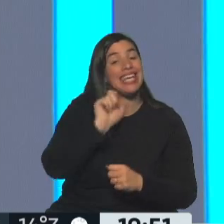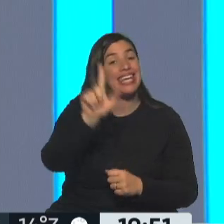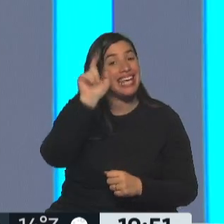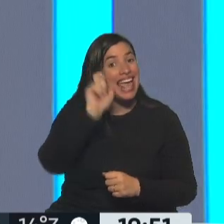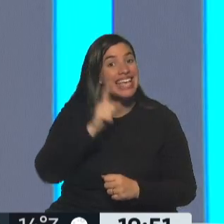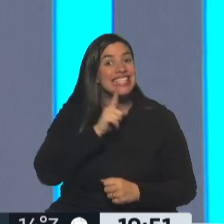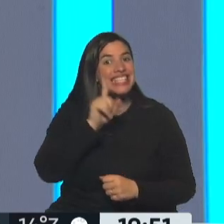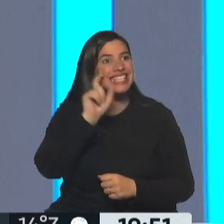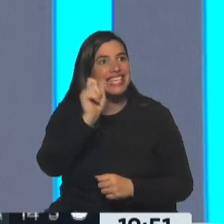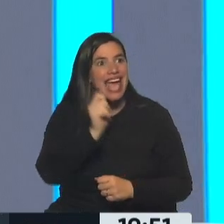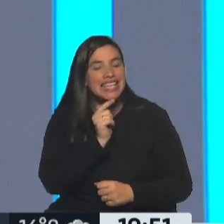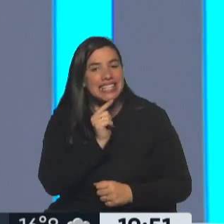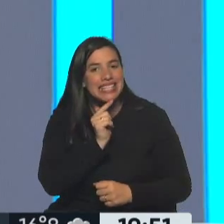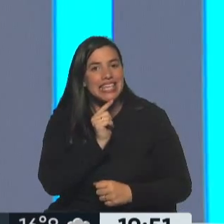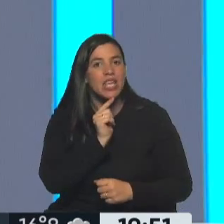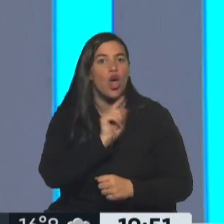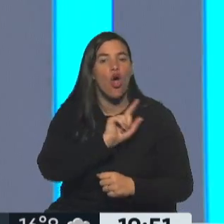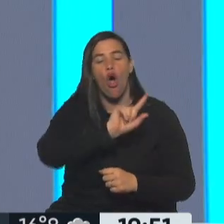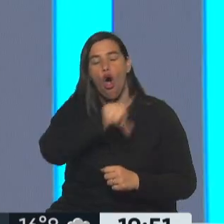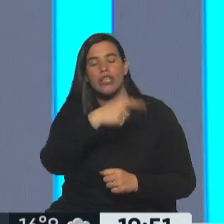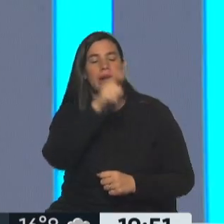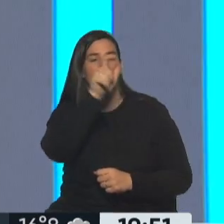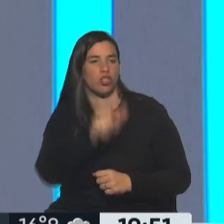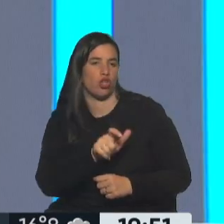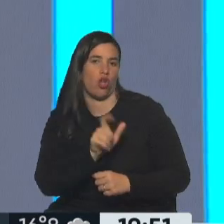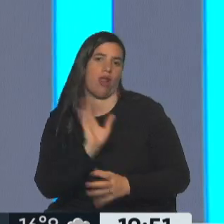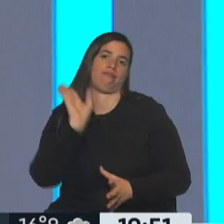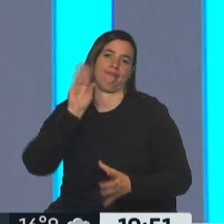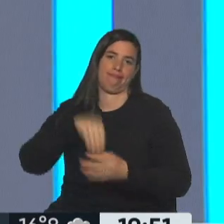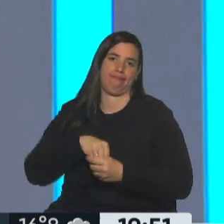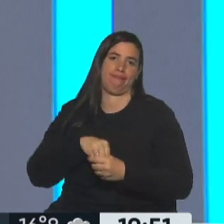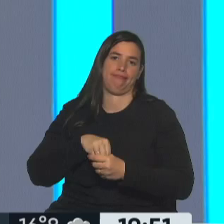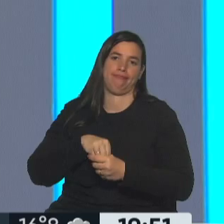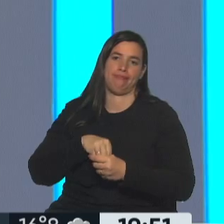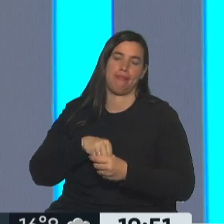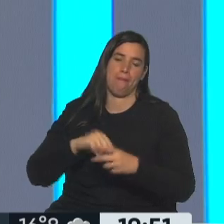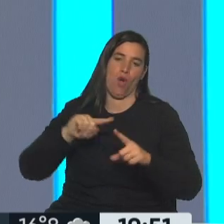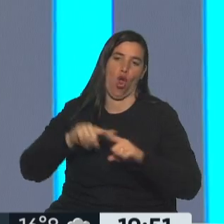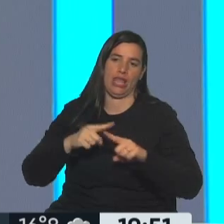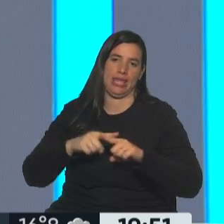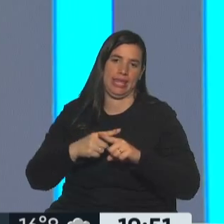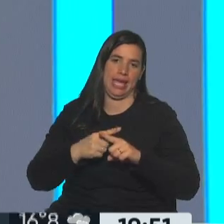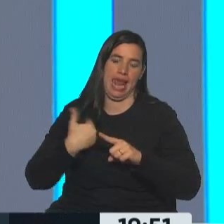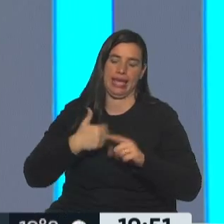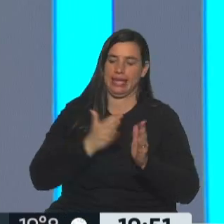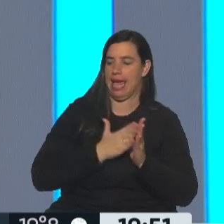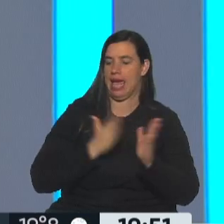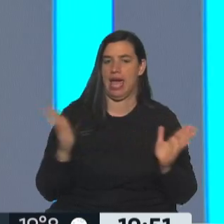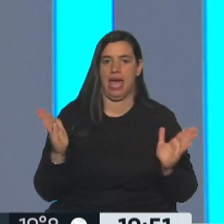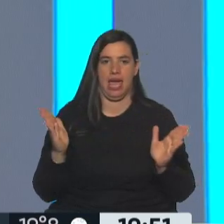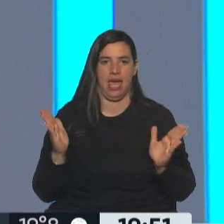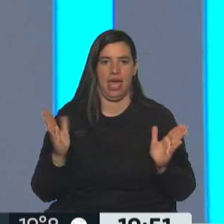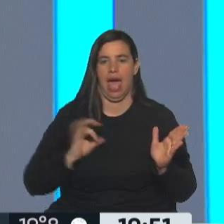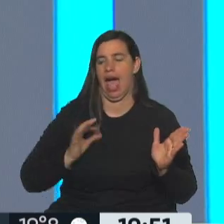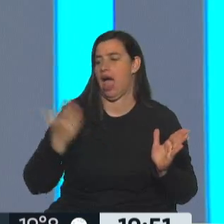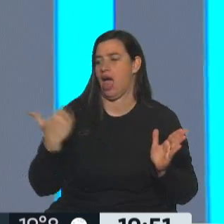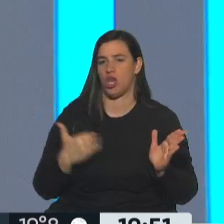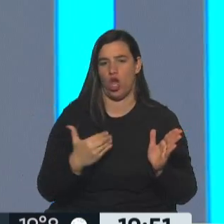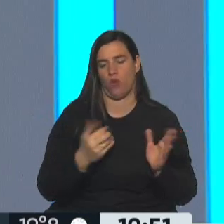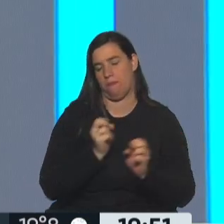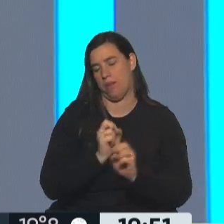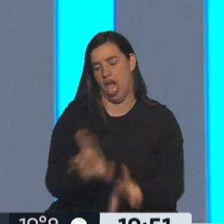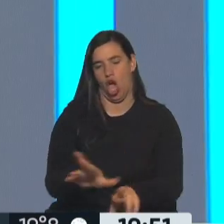judiciales que alguna lo tendría que tocar de cerca, ¿no es cierto? Pero en la Argentina la injusticia es moneda corriente. Lo que quiere